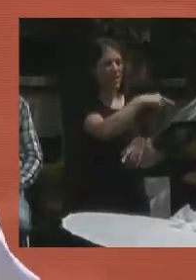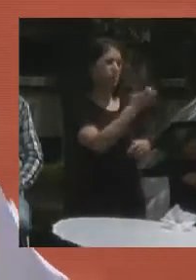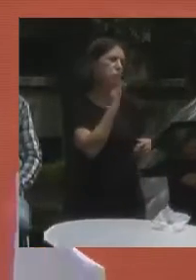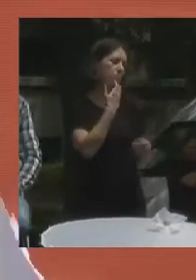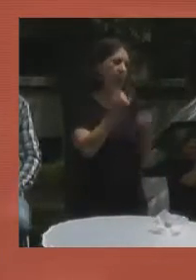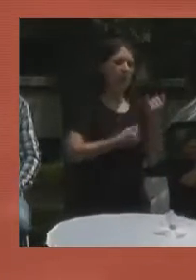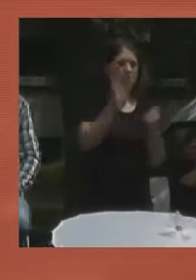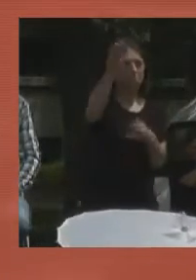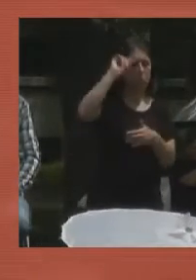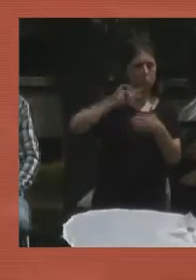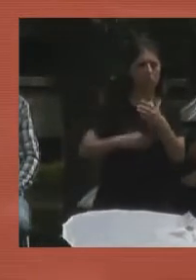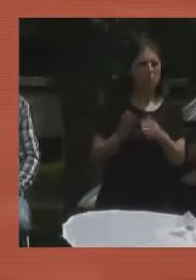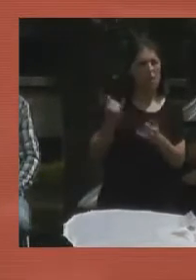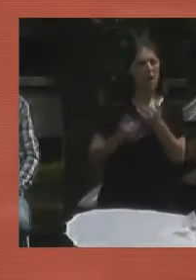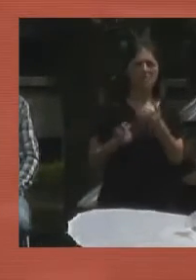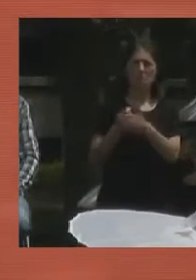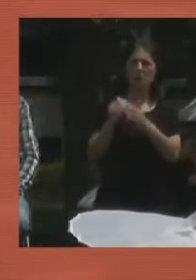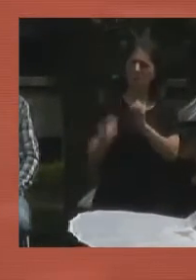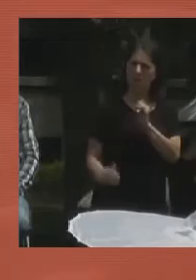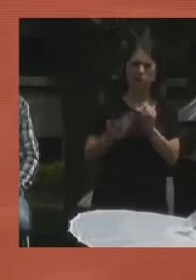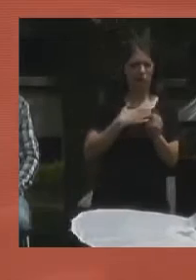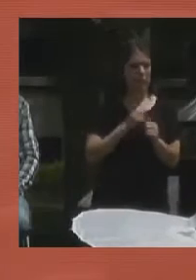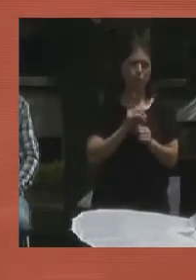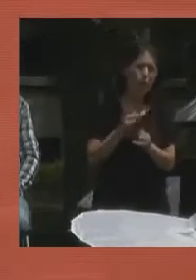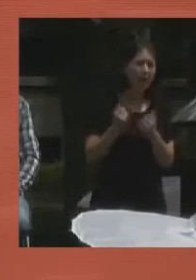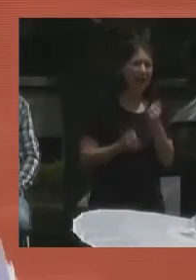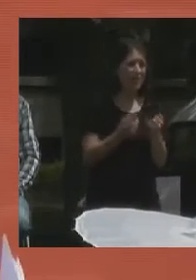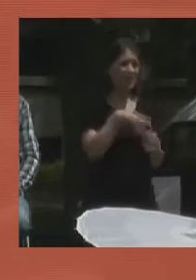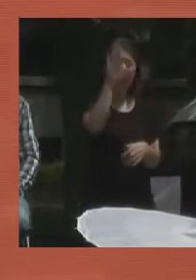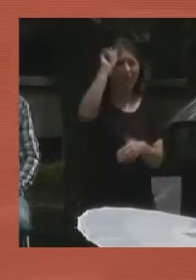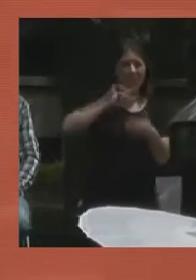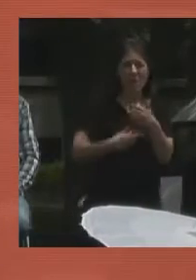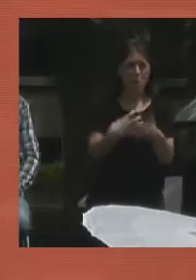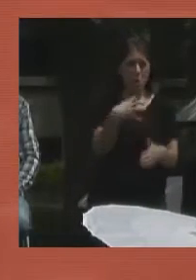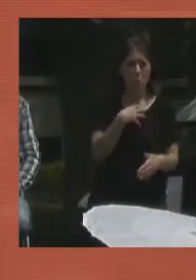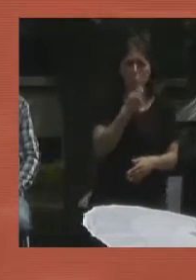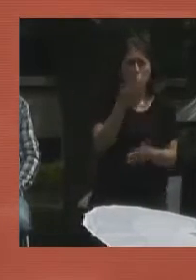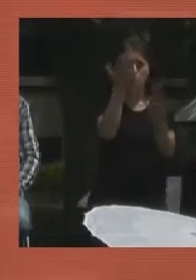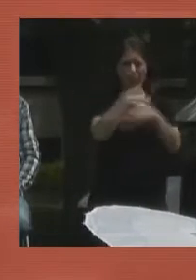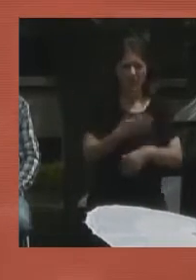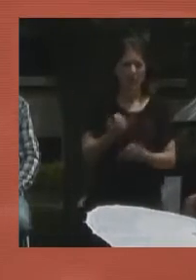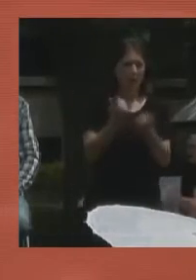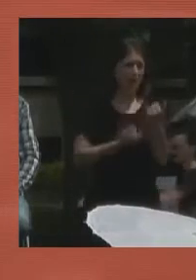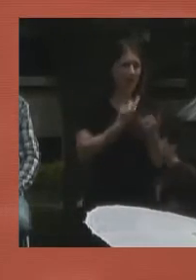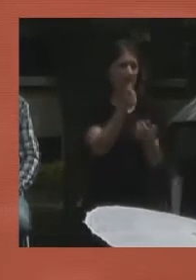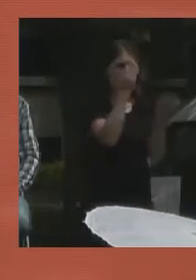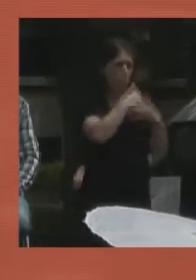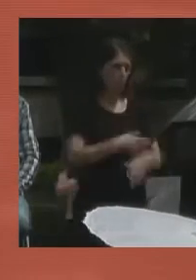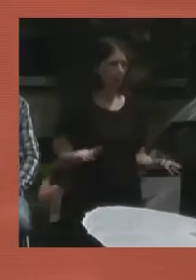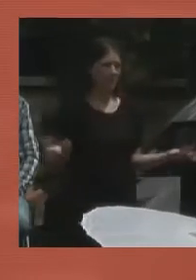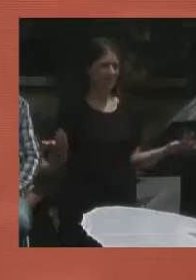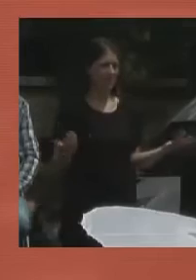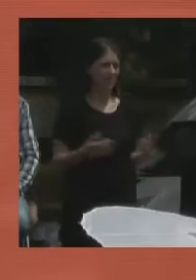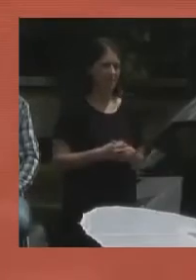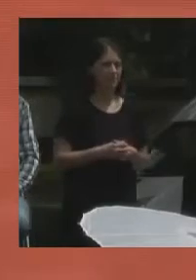queran contratar a xente pero queren pagarlles menos, non é eso. É que non hai con que contratar a ninguén, porque non hai ninguén que teña cartos para irse a encargar nada a